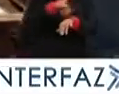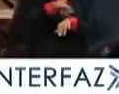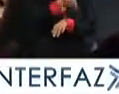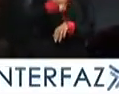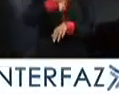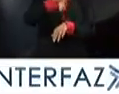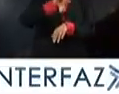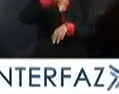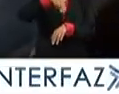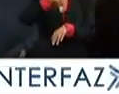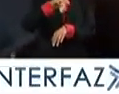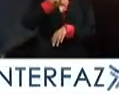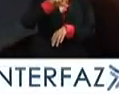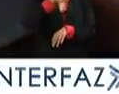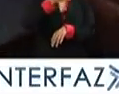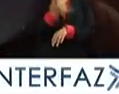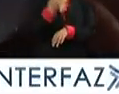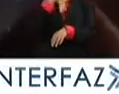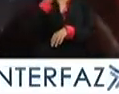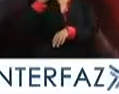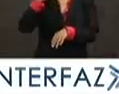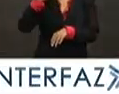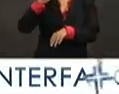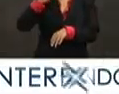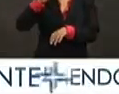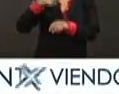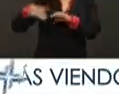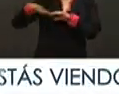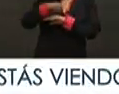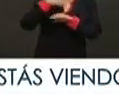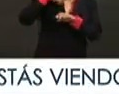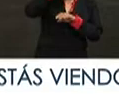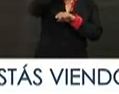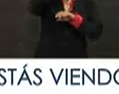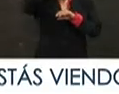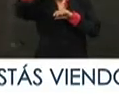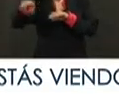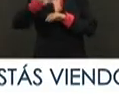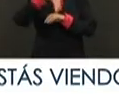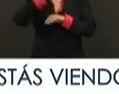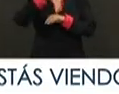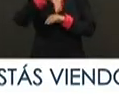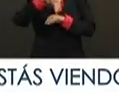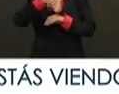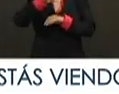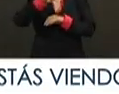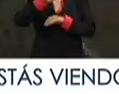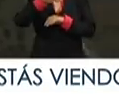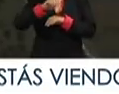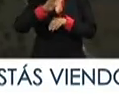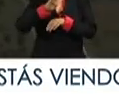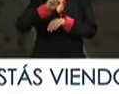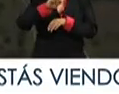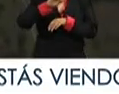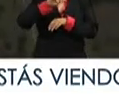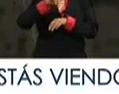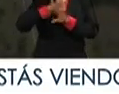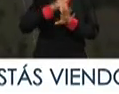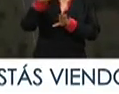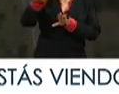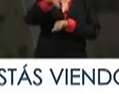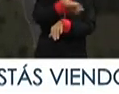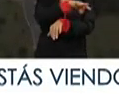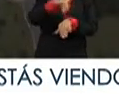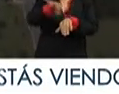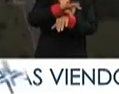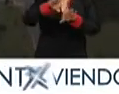Oscar Niemeyer, el urbanista Lúcio Costa y el paisajista Roberto Burle Marx. Brasilia destaca por su